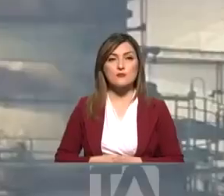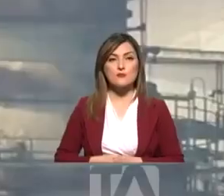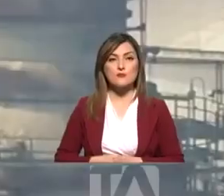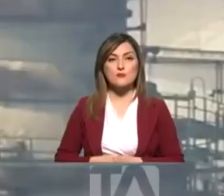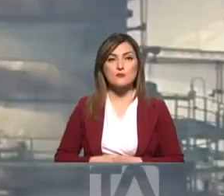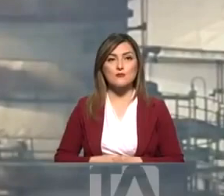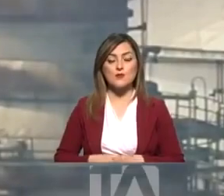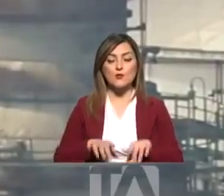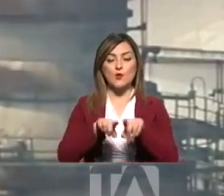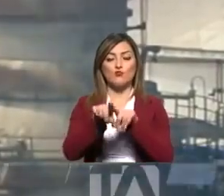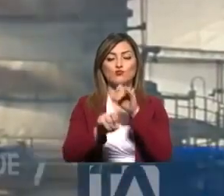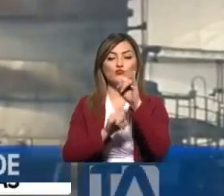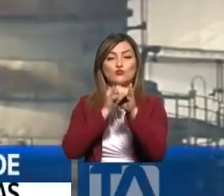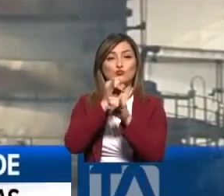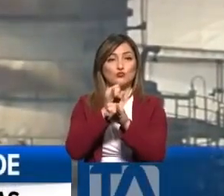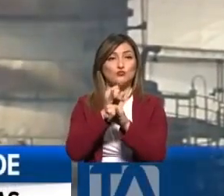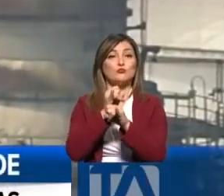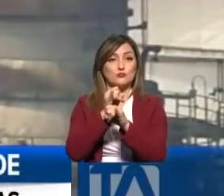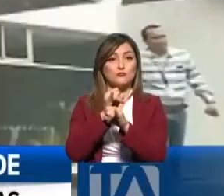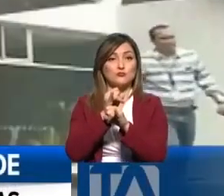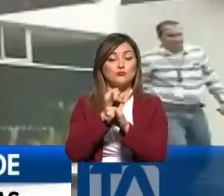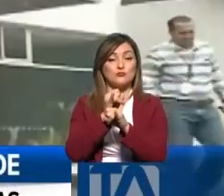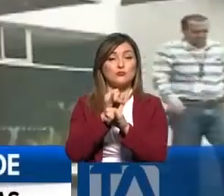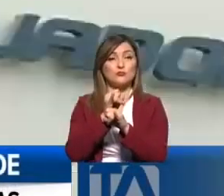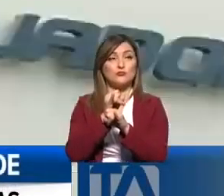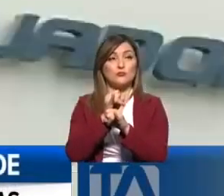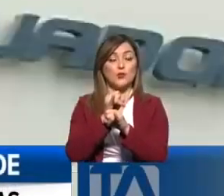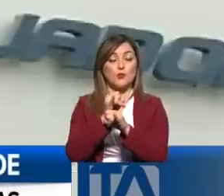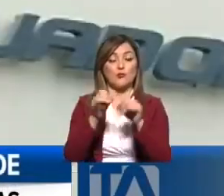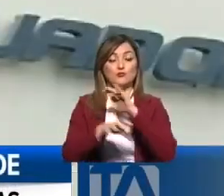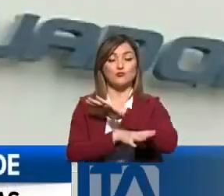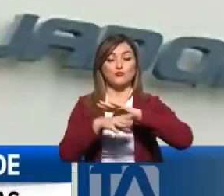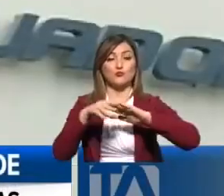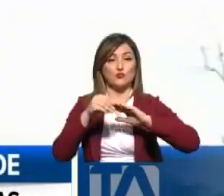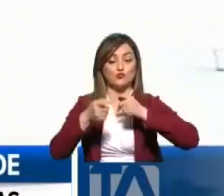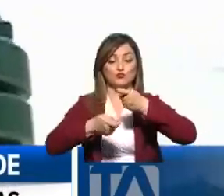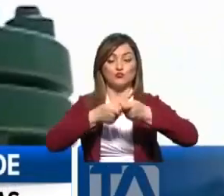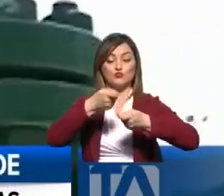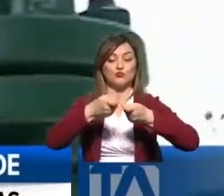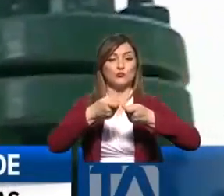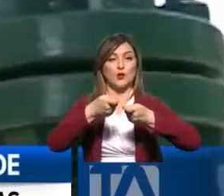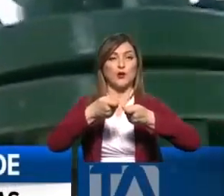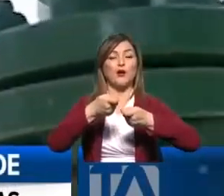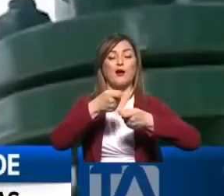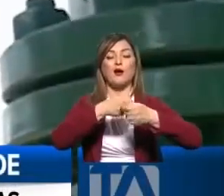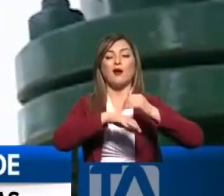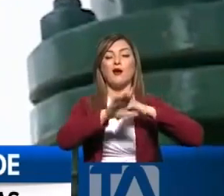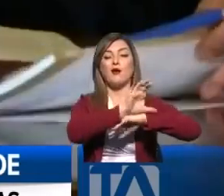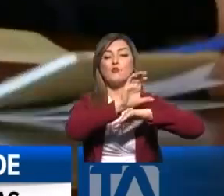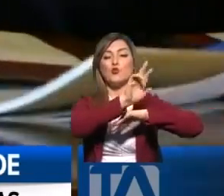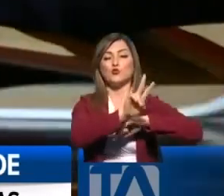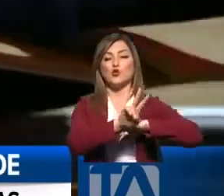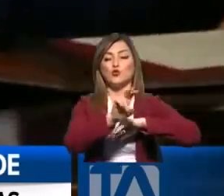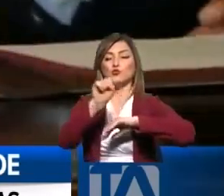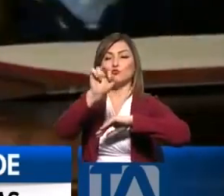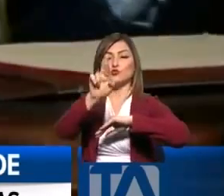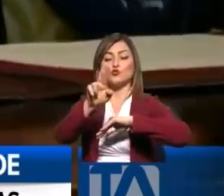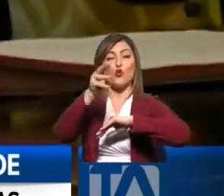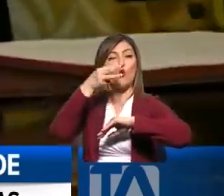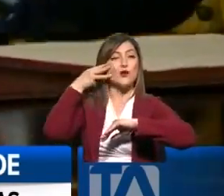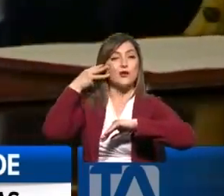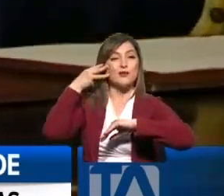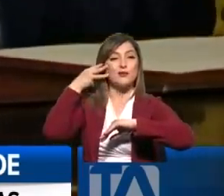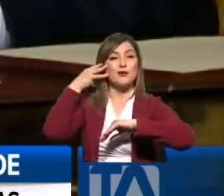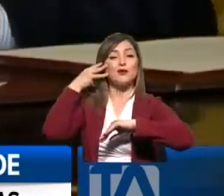eso incrementa el precio, a pesar que el Ecuador es un país productor de petróleo, productor de derivados de petróleo, tiene cuatro refinerías